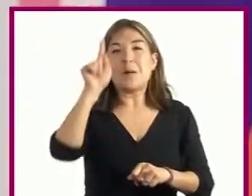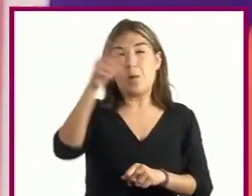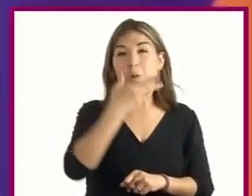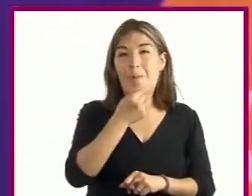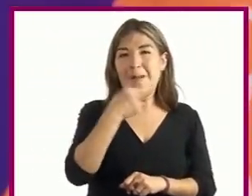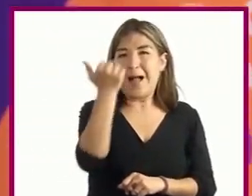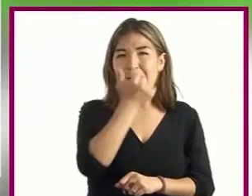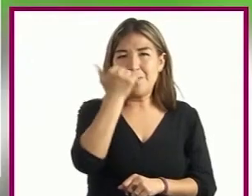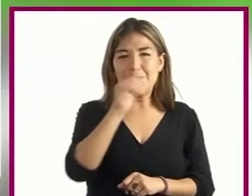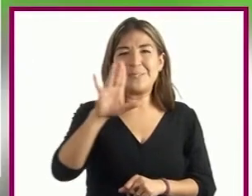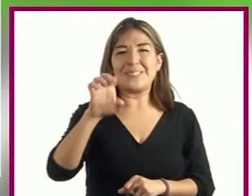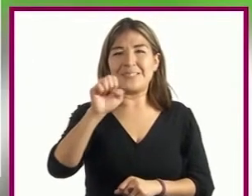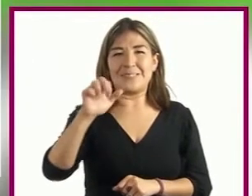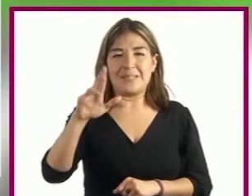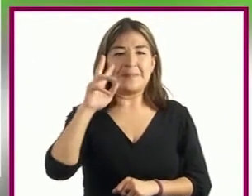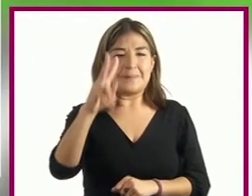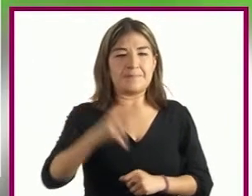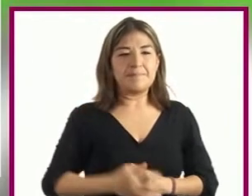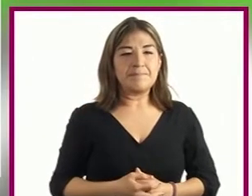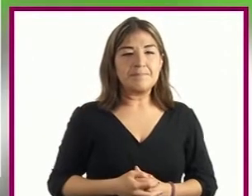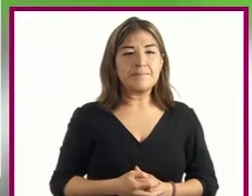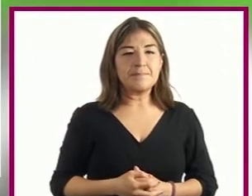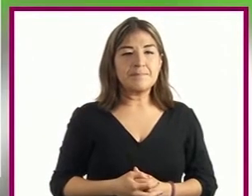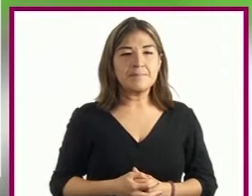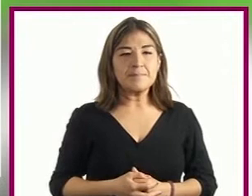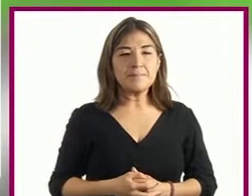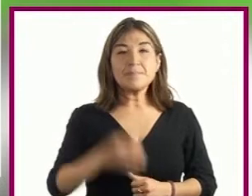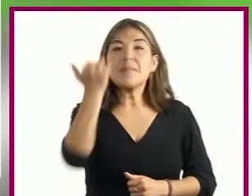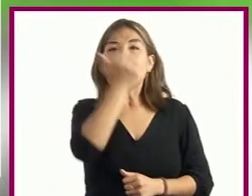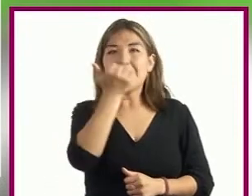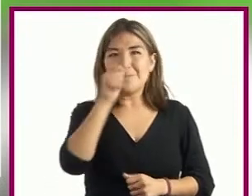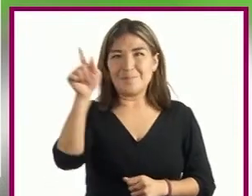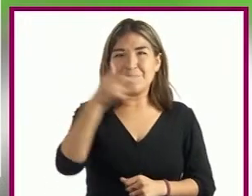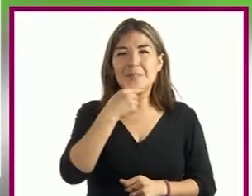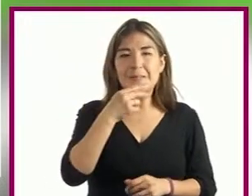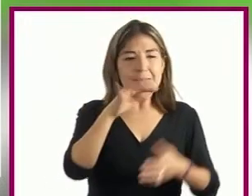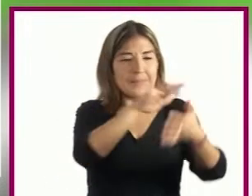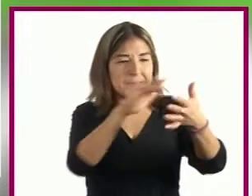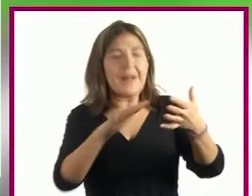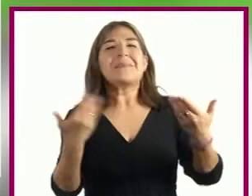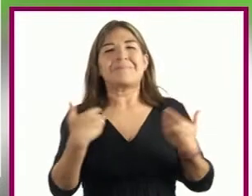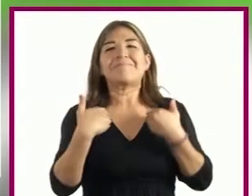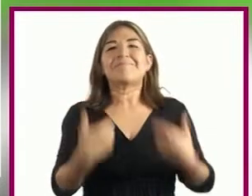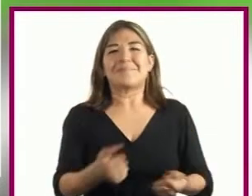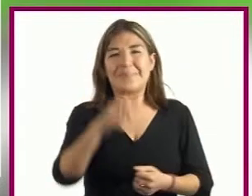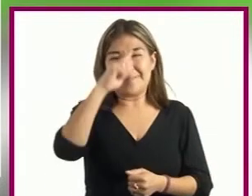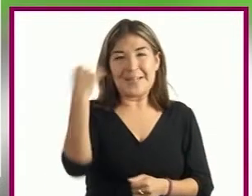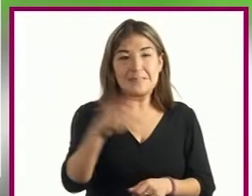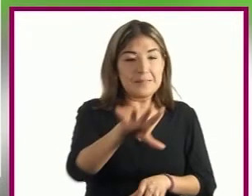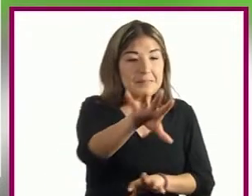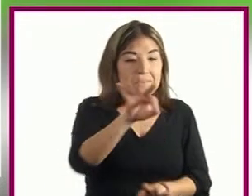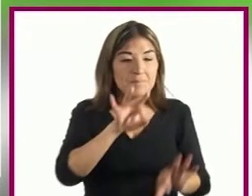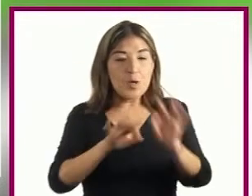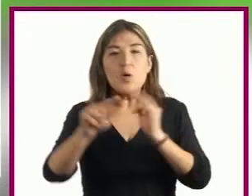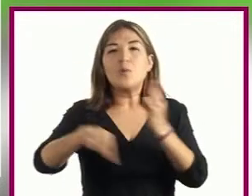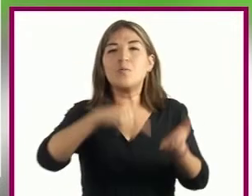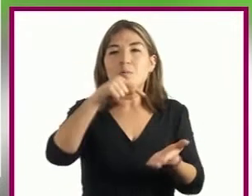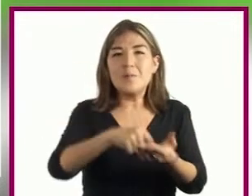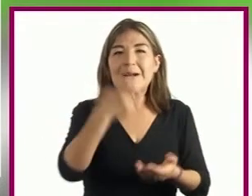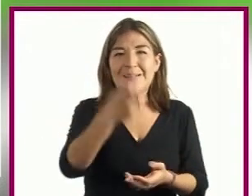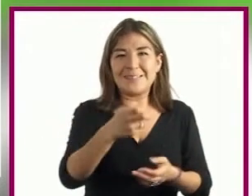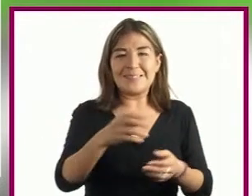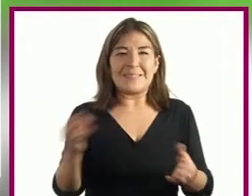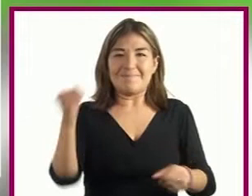César de esta. Como observamos, el alumno leyó y entendió el cuento. Luego seleccionó los lugares que